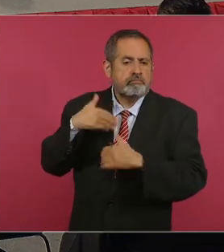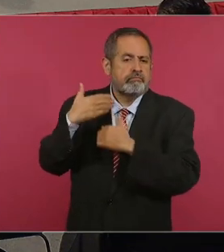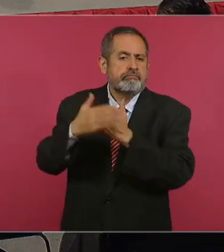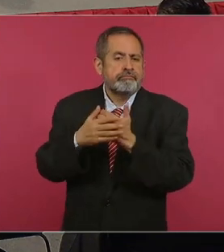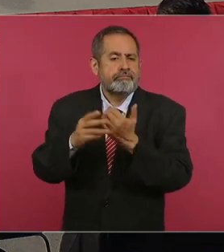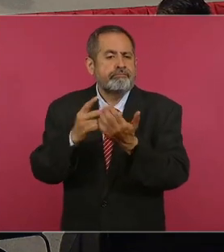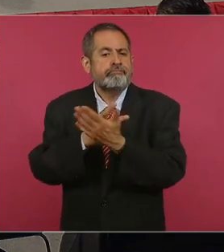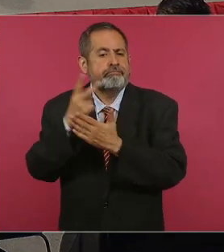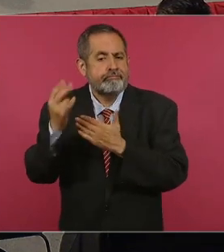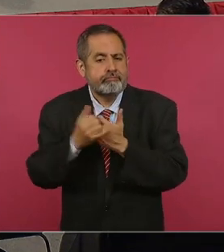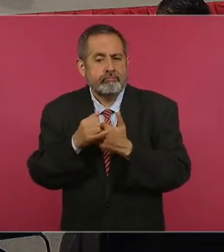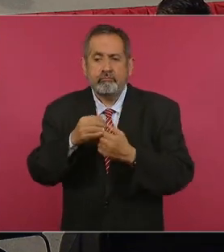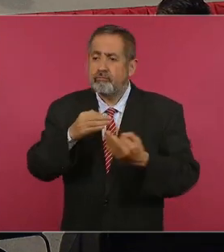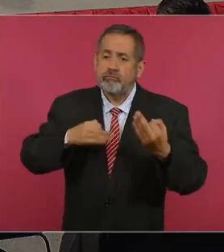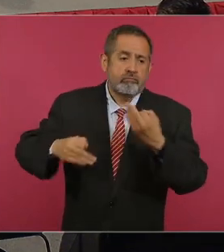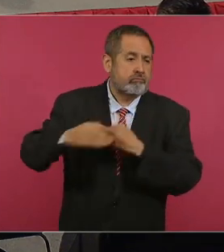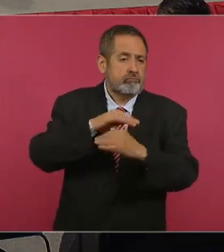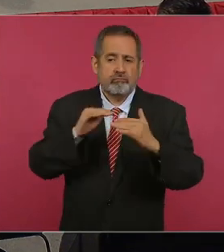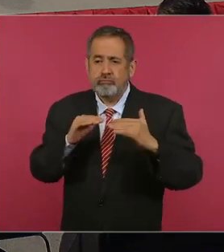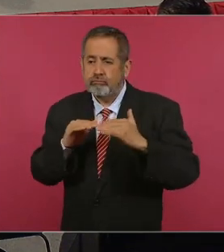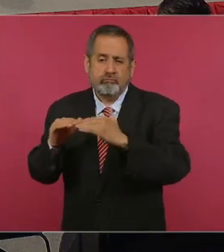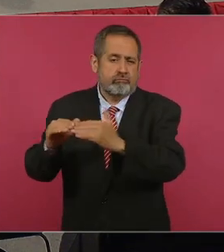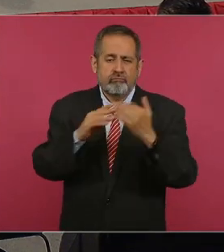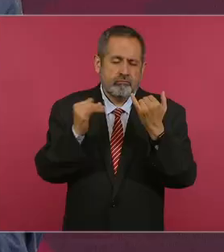yo espero que el próximo gobierno,